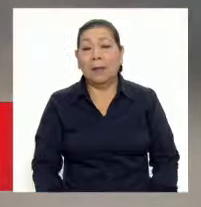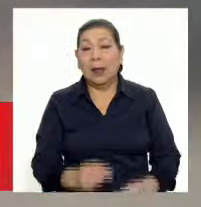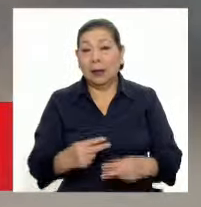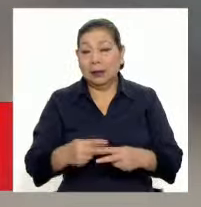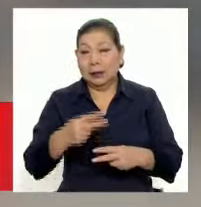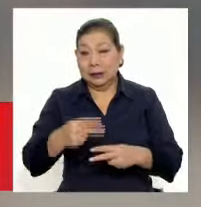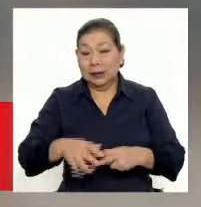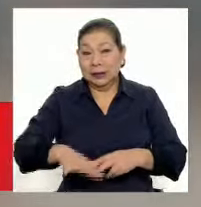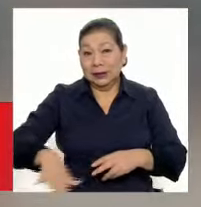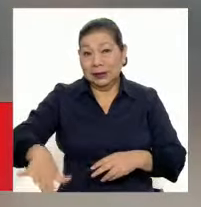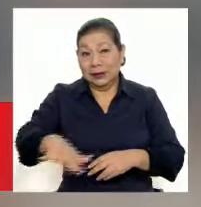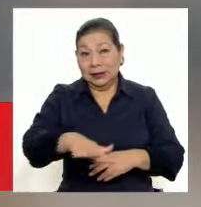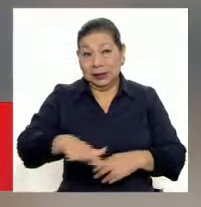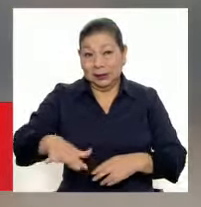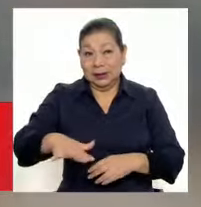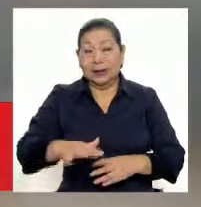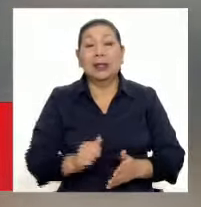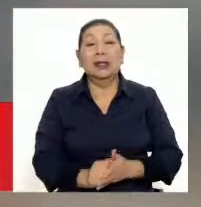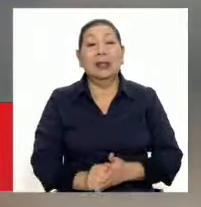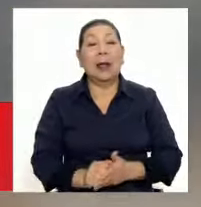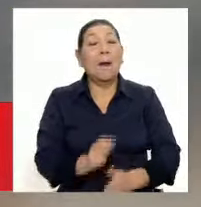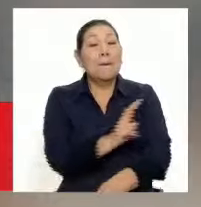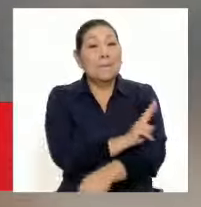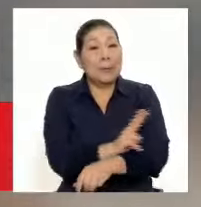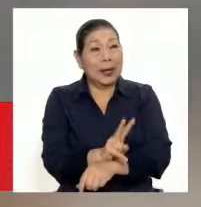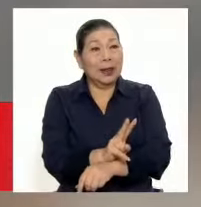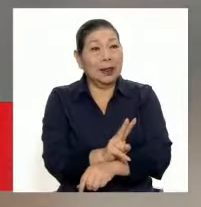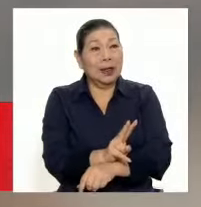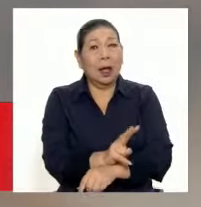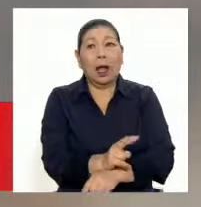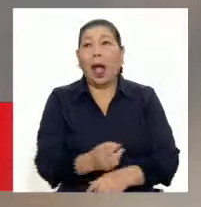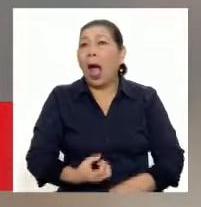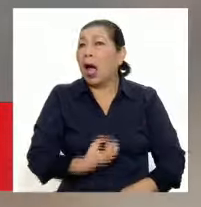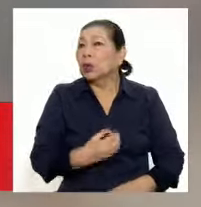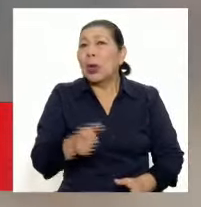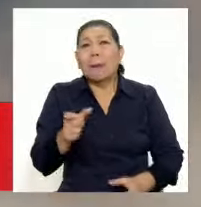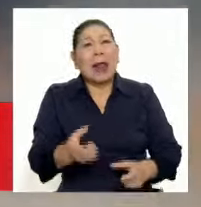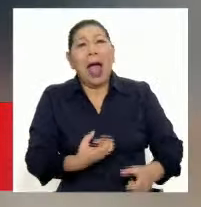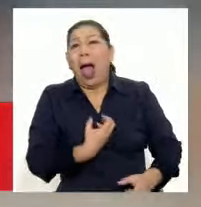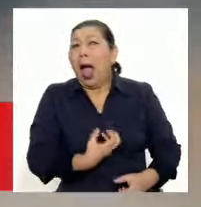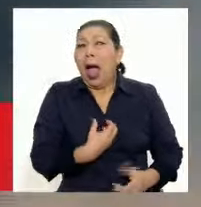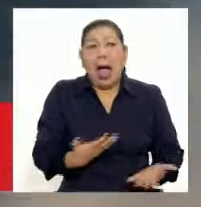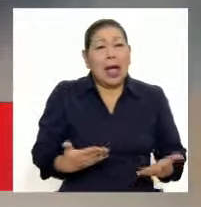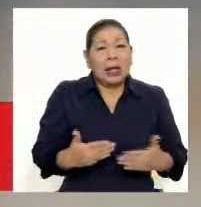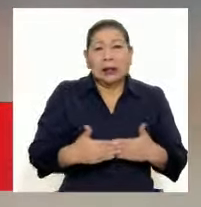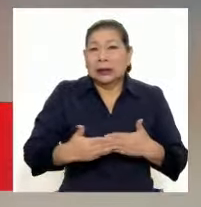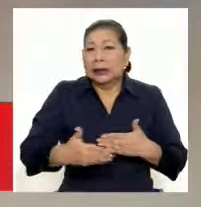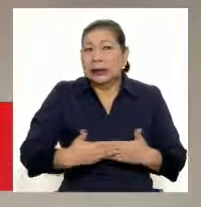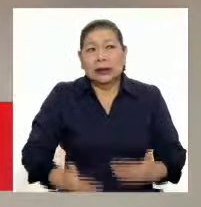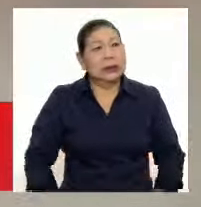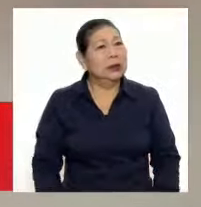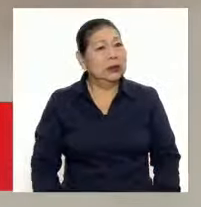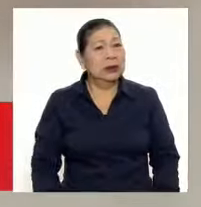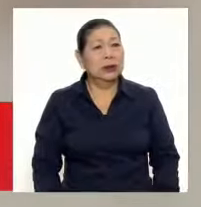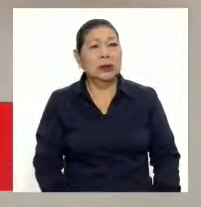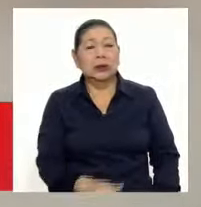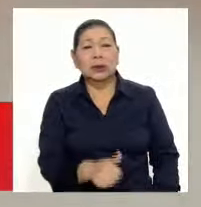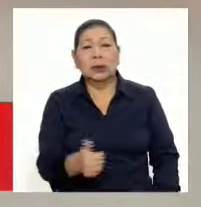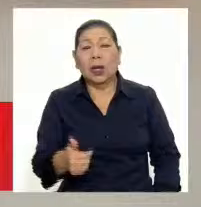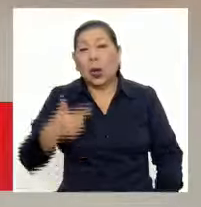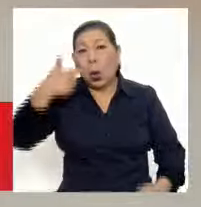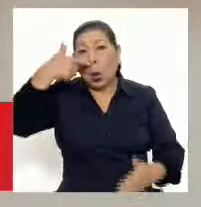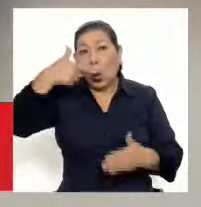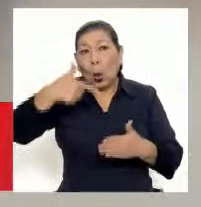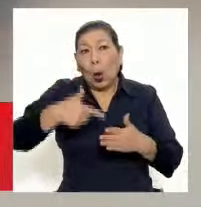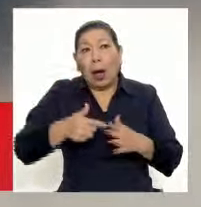Vecinos de Pachacútec, en el distrito de Ventanilla, salieron alarmados de sus viviendas, pues cerca del siniestro se encuentra un grifo el